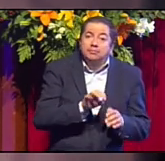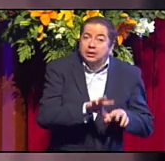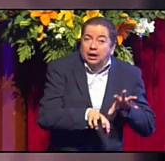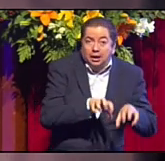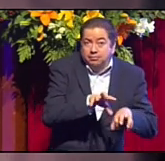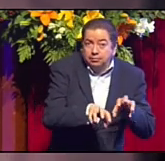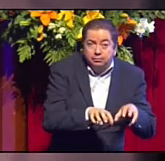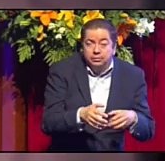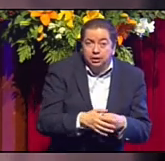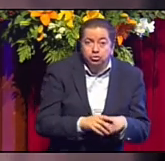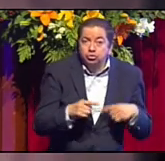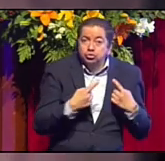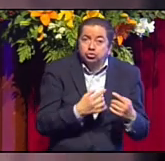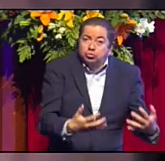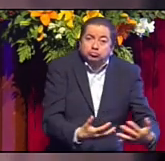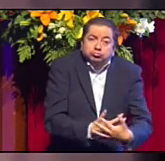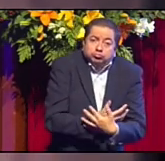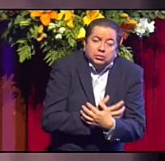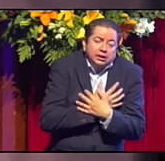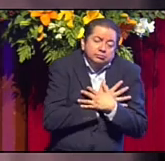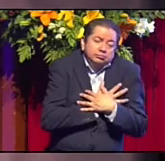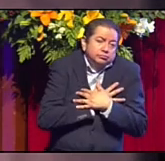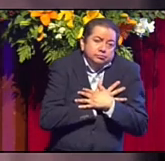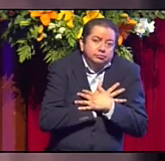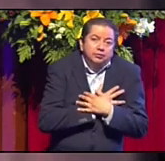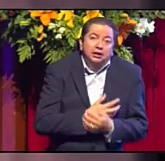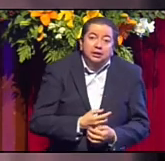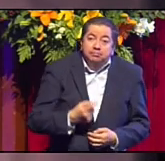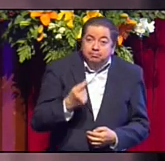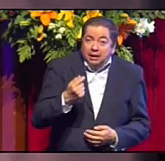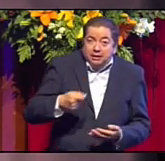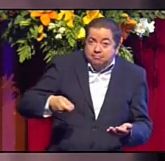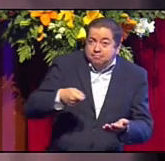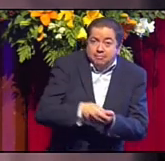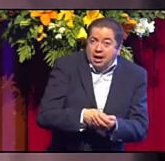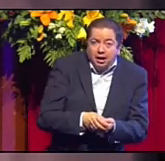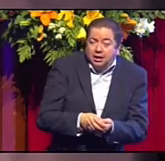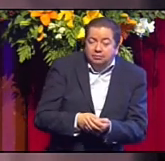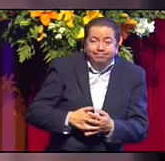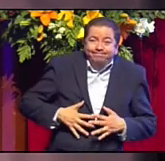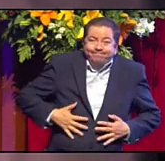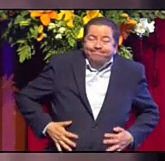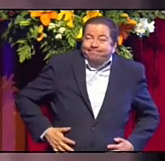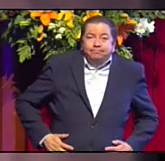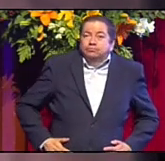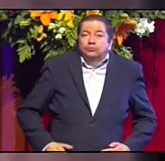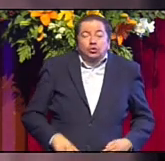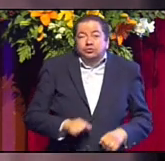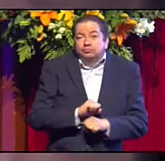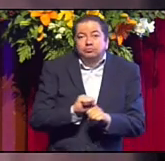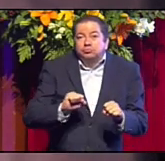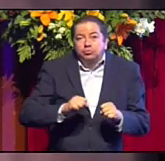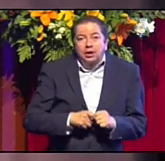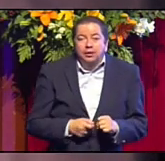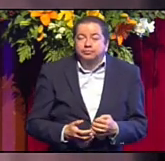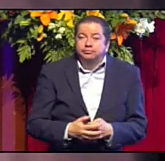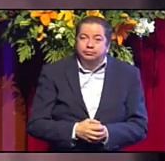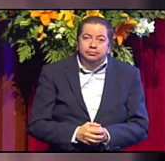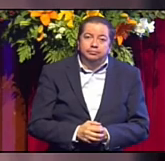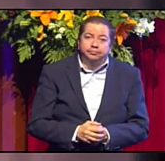en nuestros animales, que los queremos tanto y la mayoría de los bolsillos no están adecuados efectivamente para